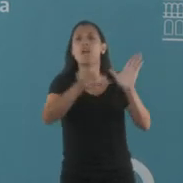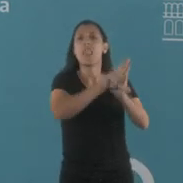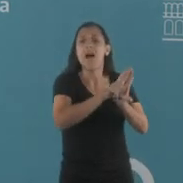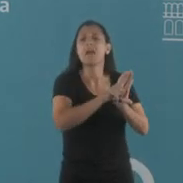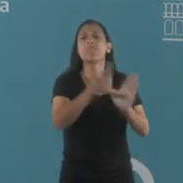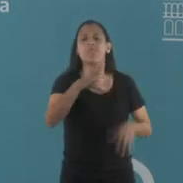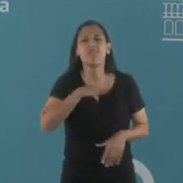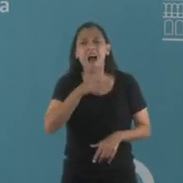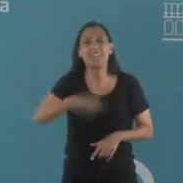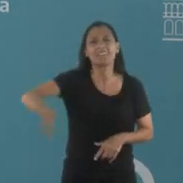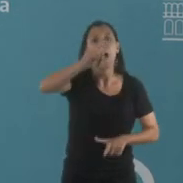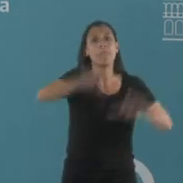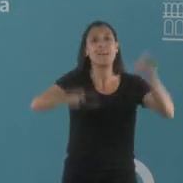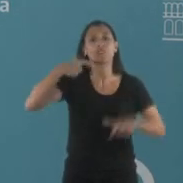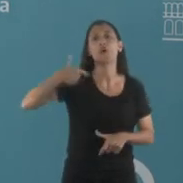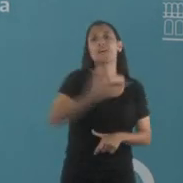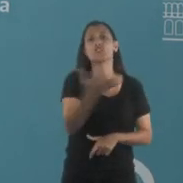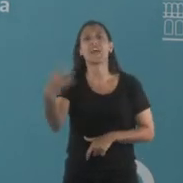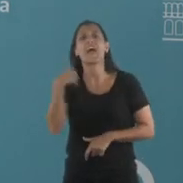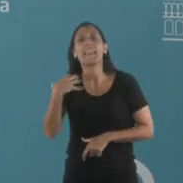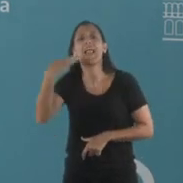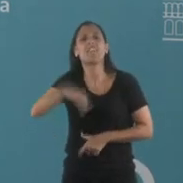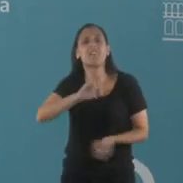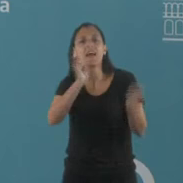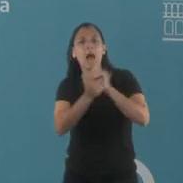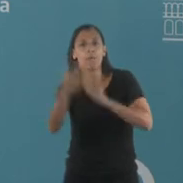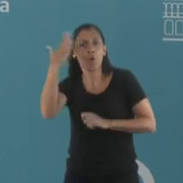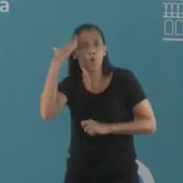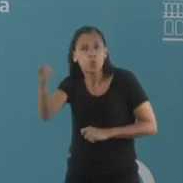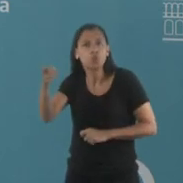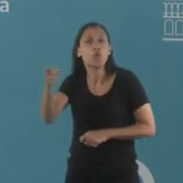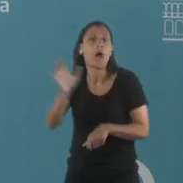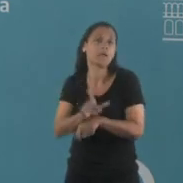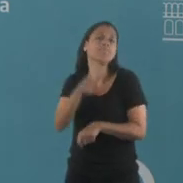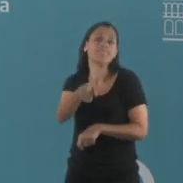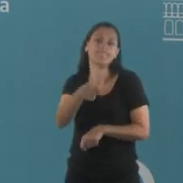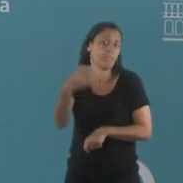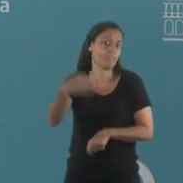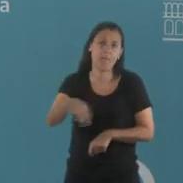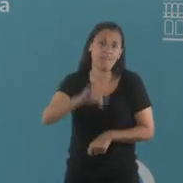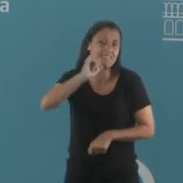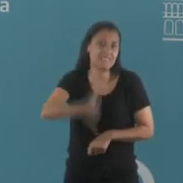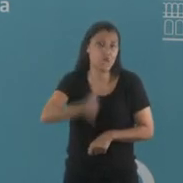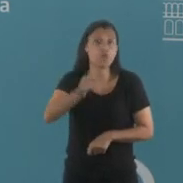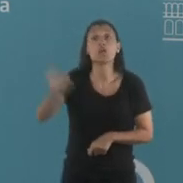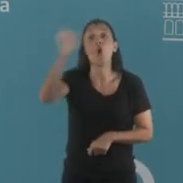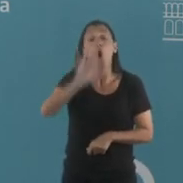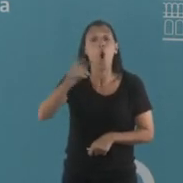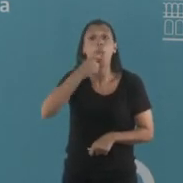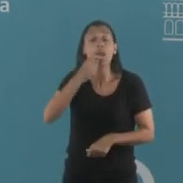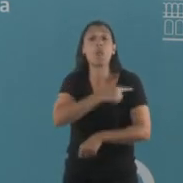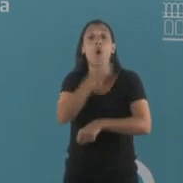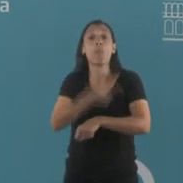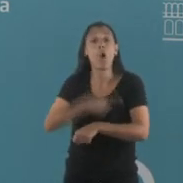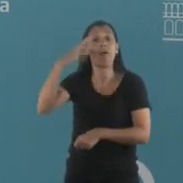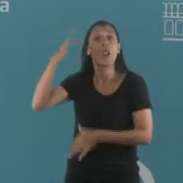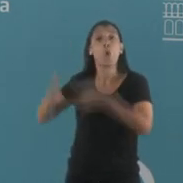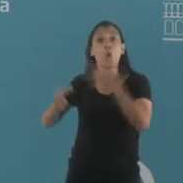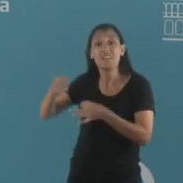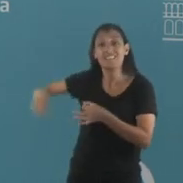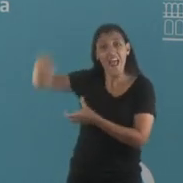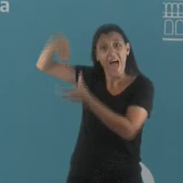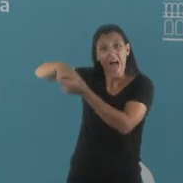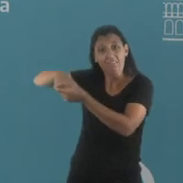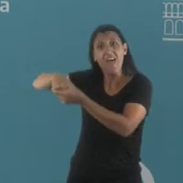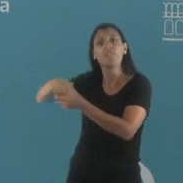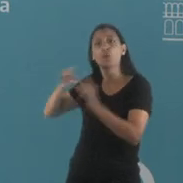involucramiento real de toda la sociedad en un cambio cultural en este sentido, y si no hay un poder judicial que en todos sus estamentos,